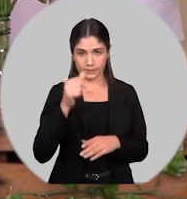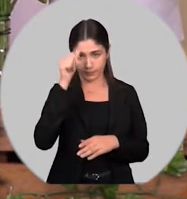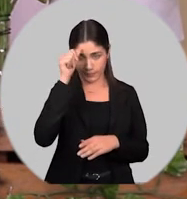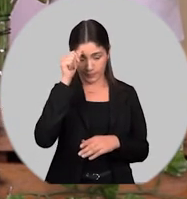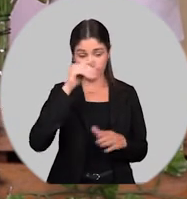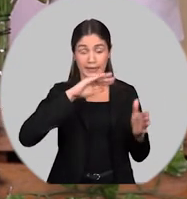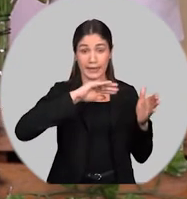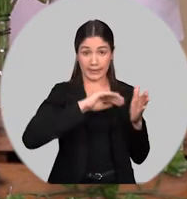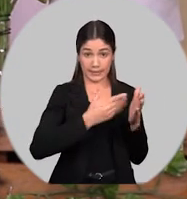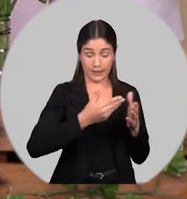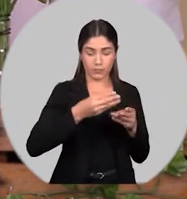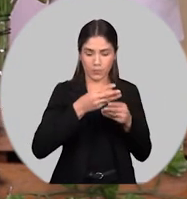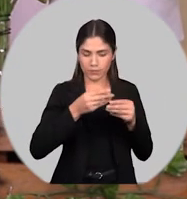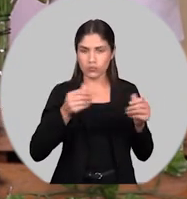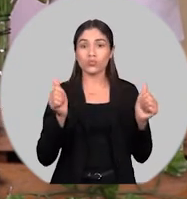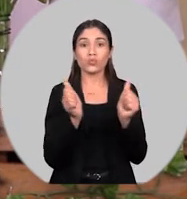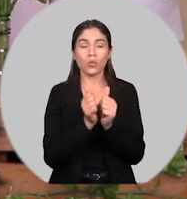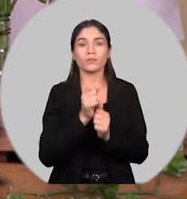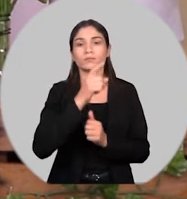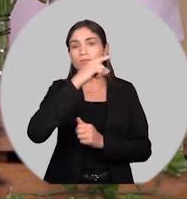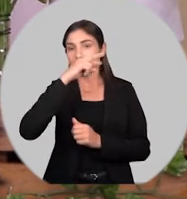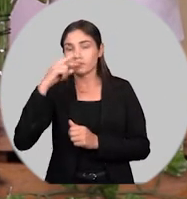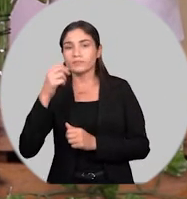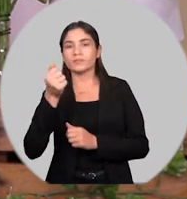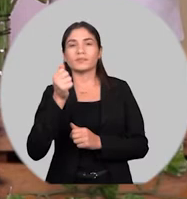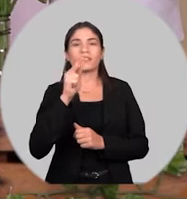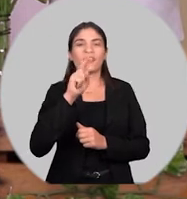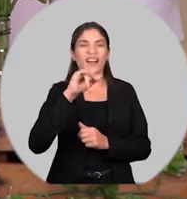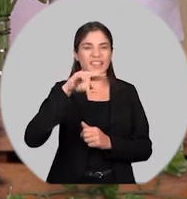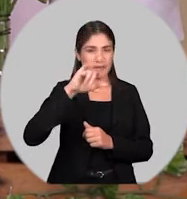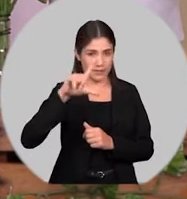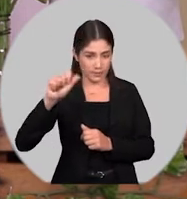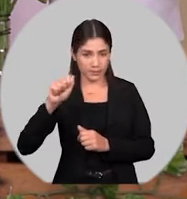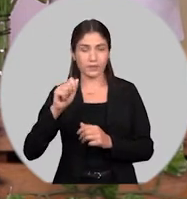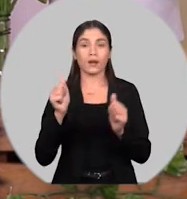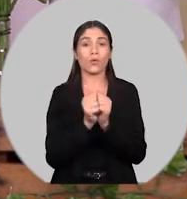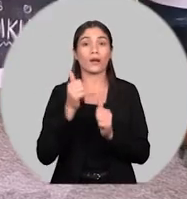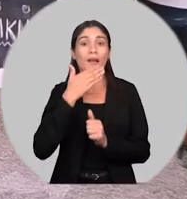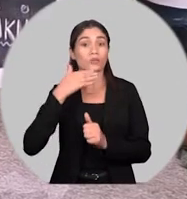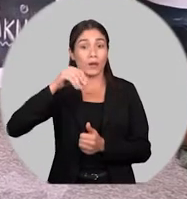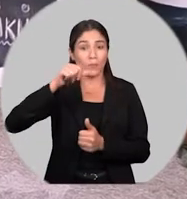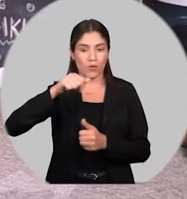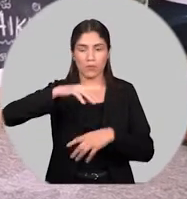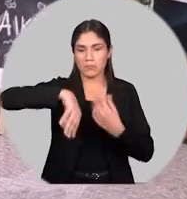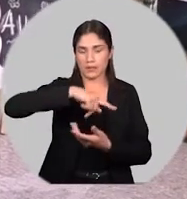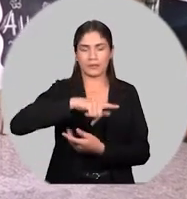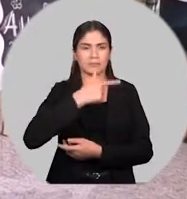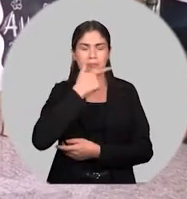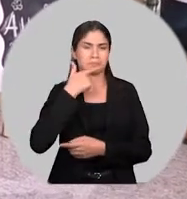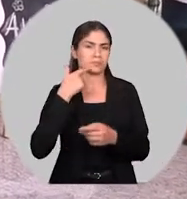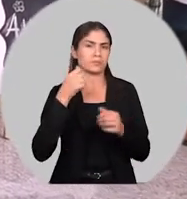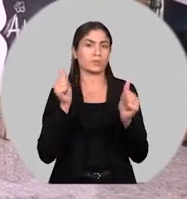crema más ponemos la vainilla, la esencia de vainilla y el azúcar impalpable, esa mezcla queda una delicia.